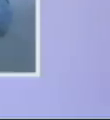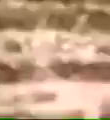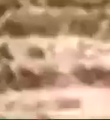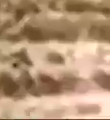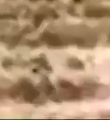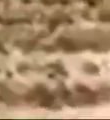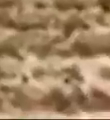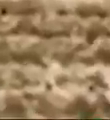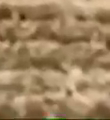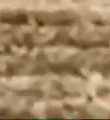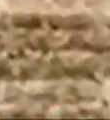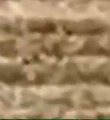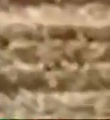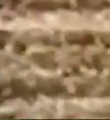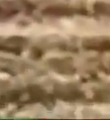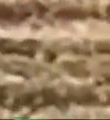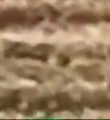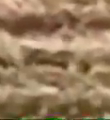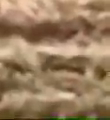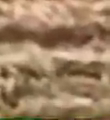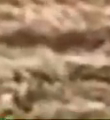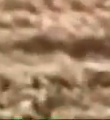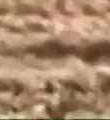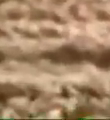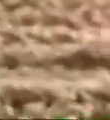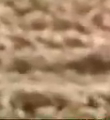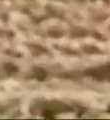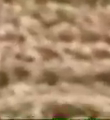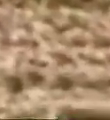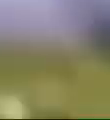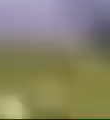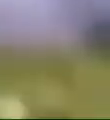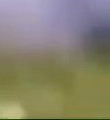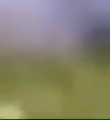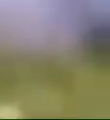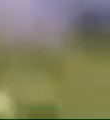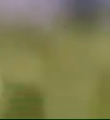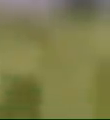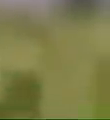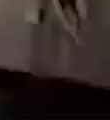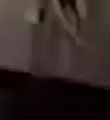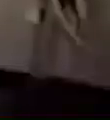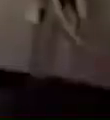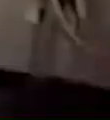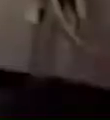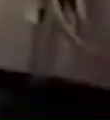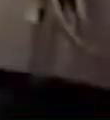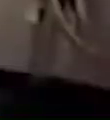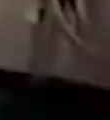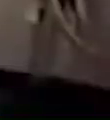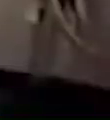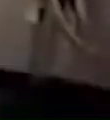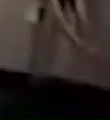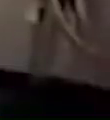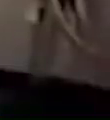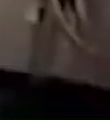pobres. La priista reconoció que el Estado de México es punto crucial de economía por su posición geográfica. Además, implementará